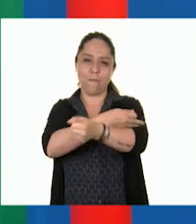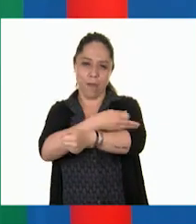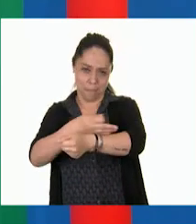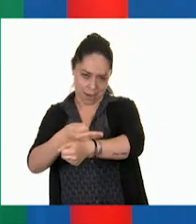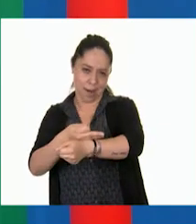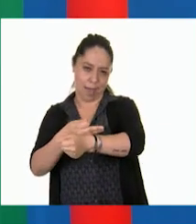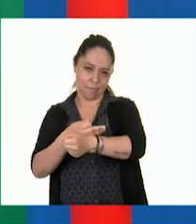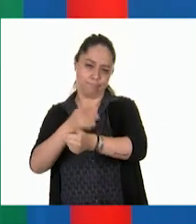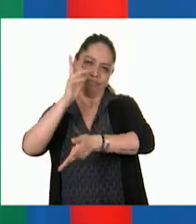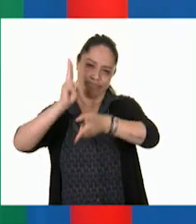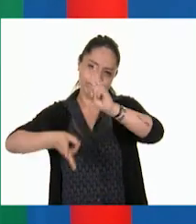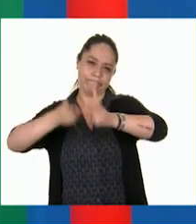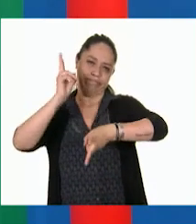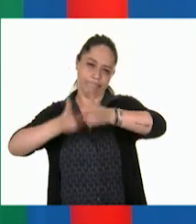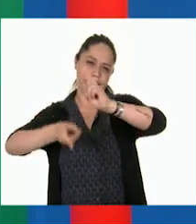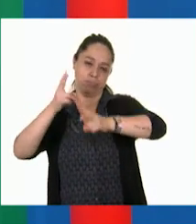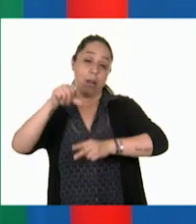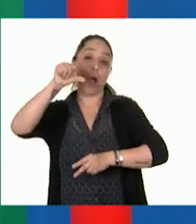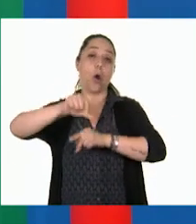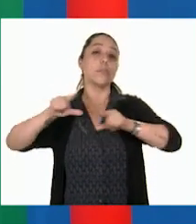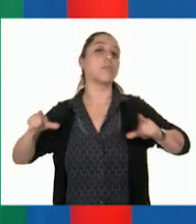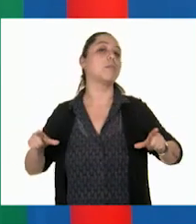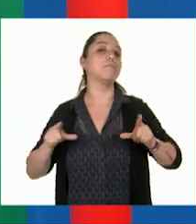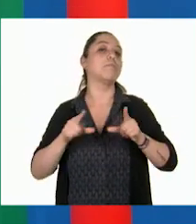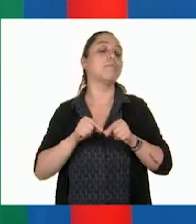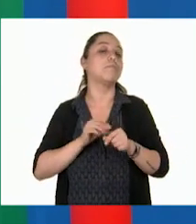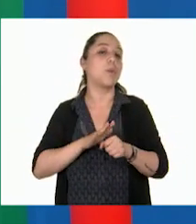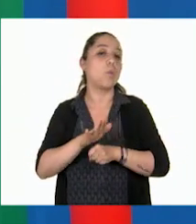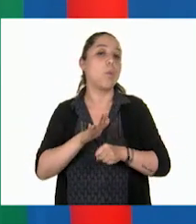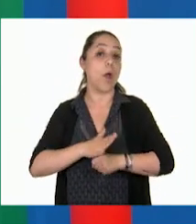tu familia. Por hoy hemos terminado con